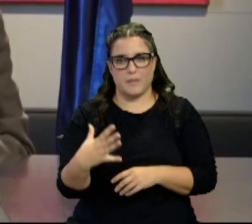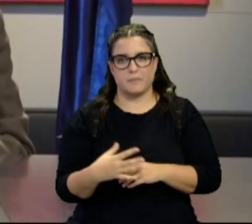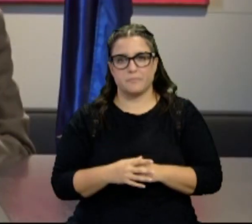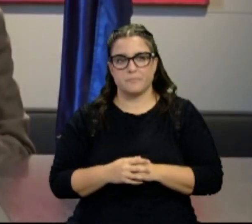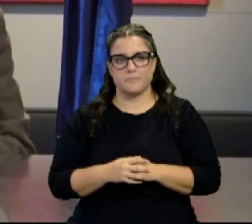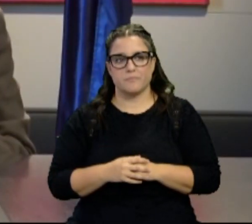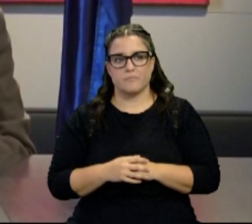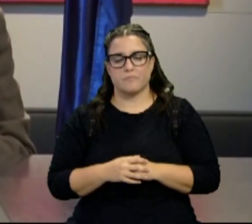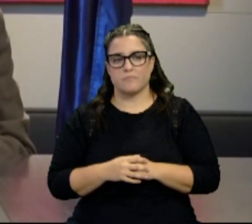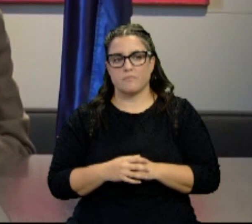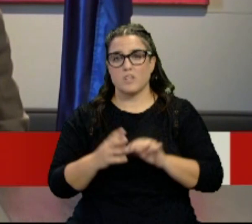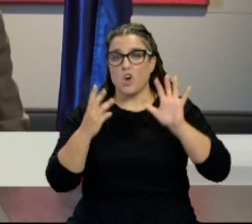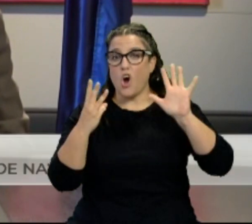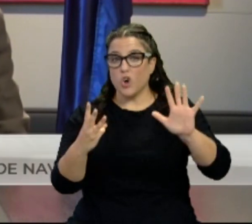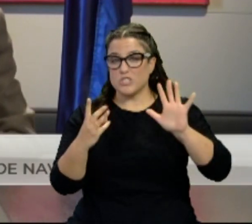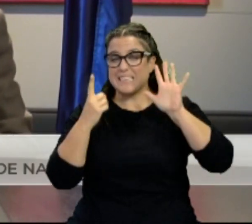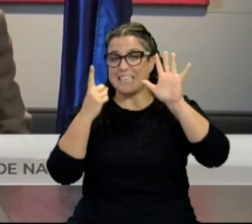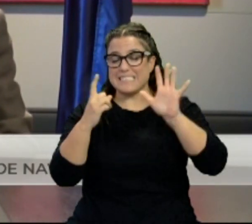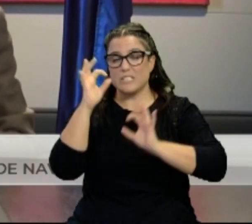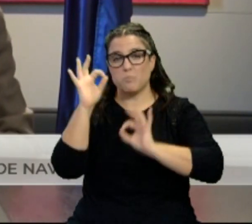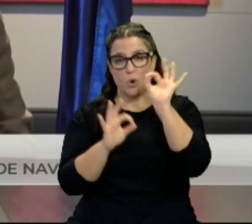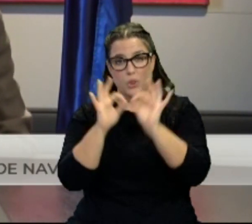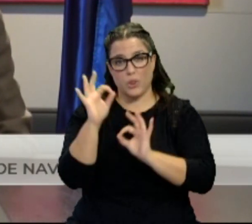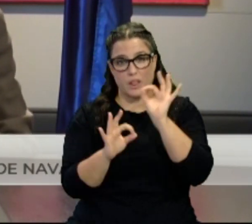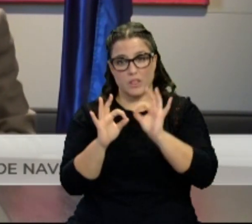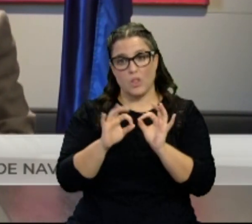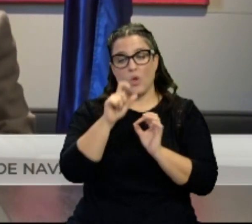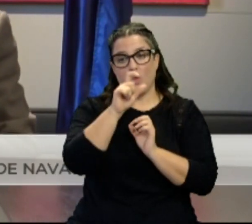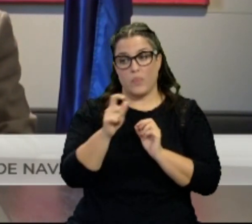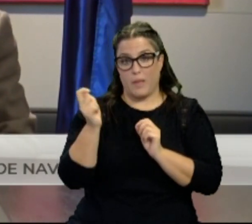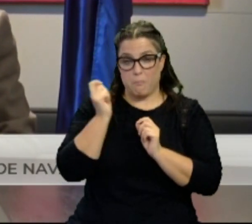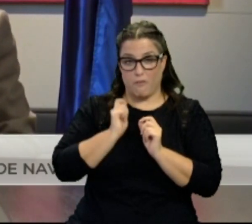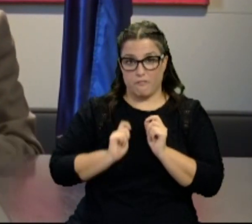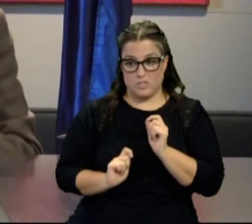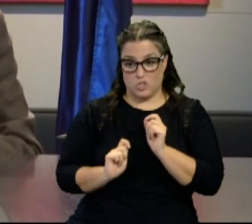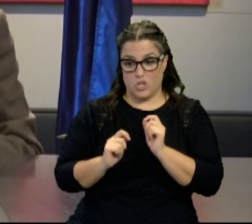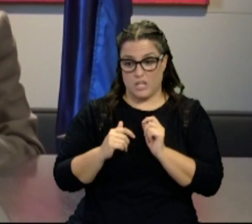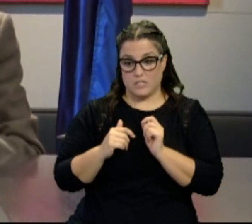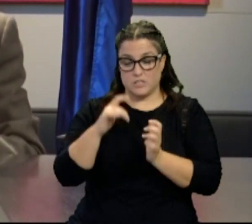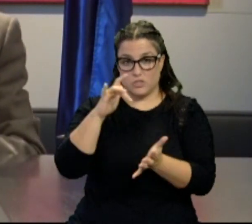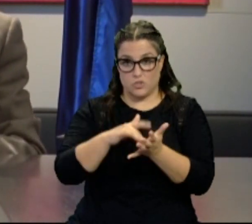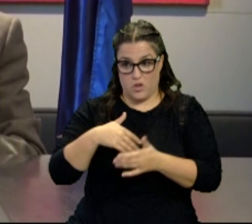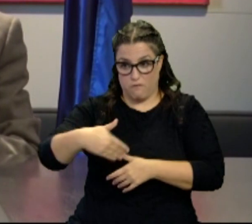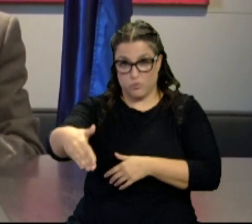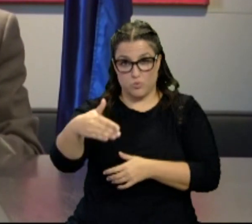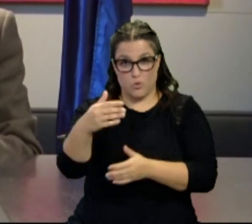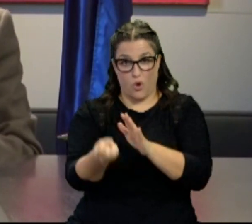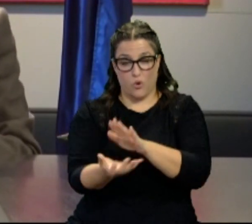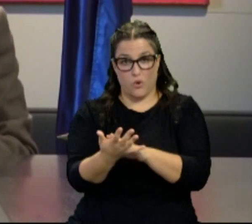comprobado. El 86% de los profesiones que existan en el 2030